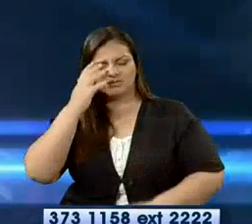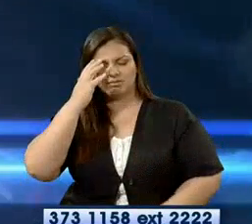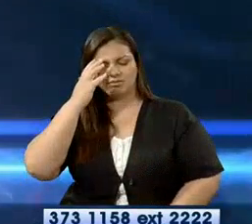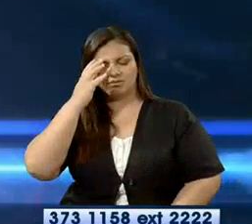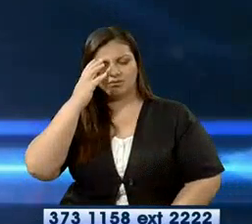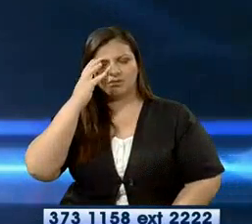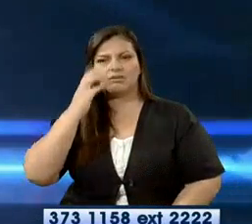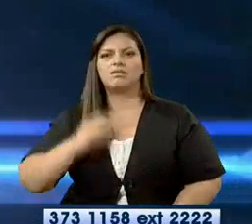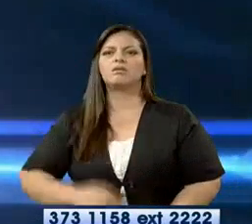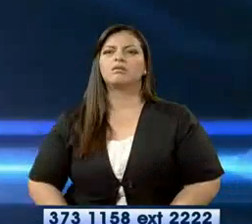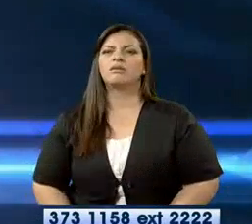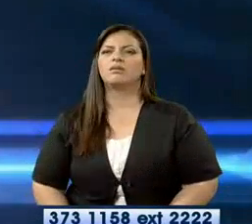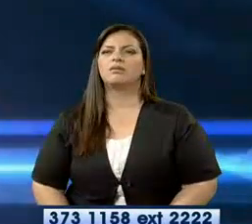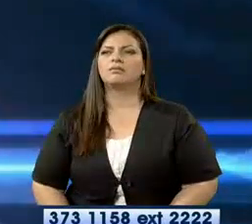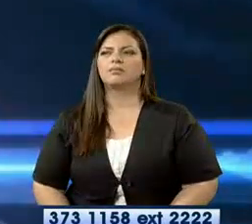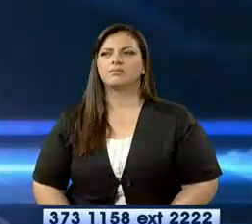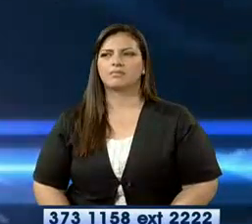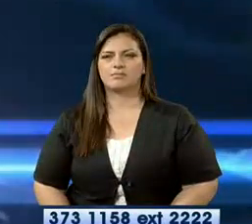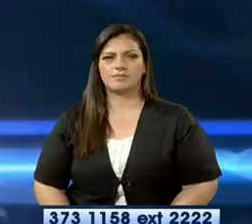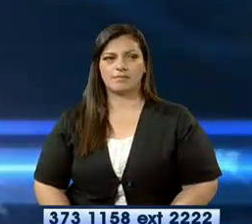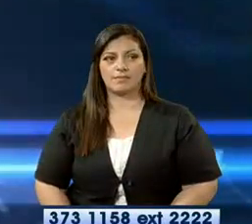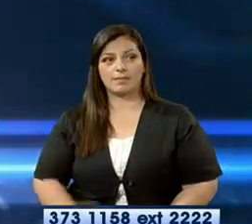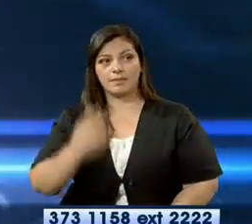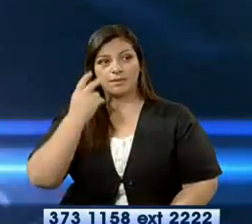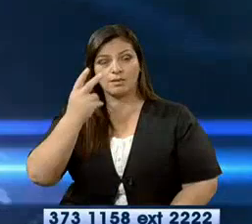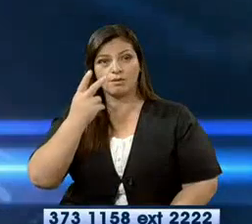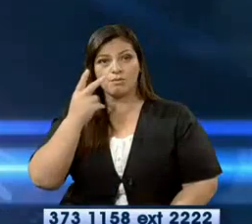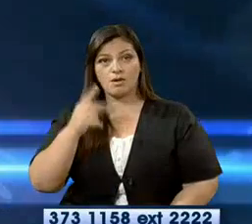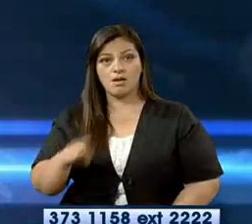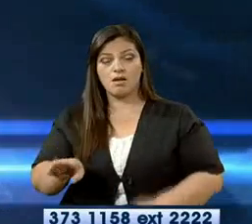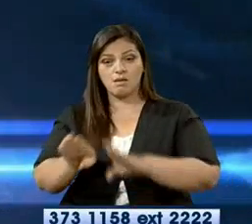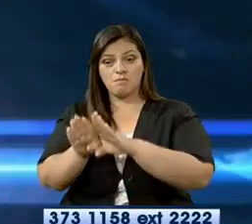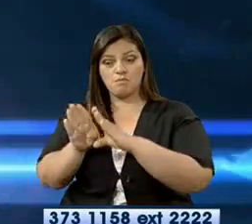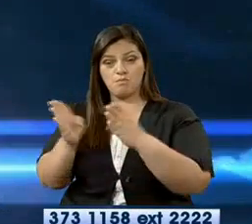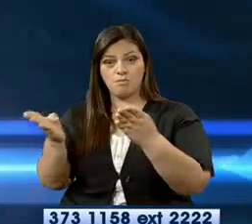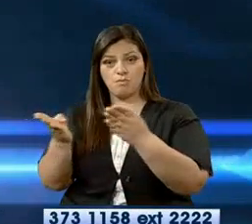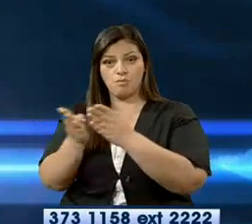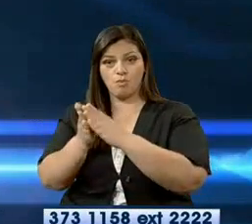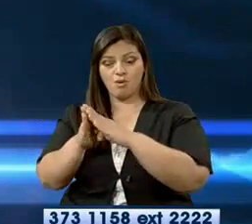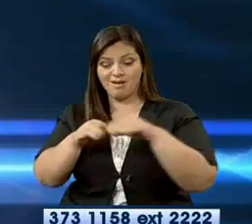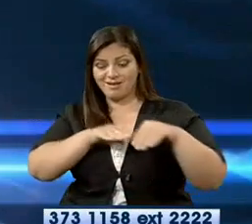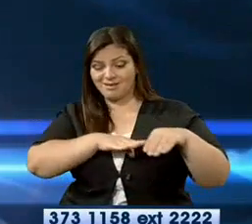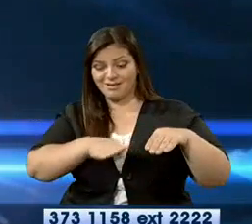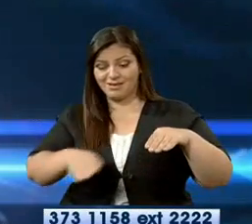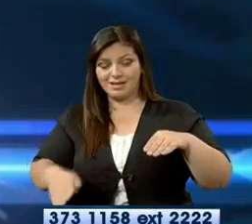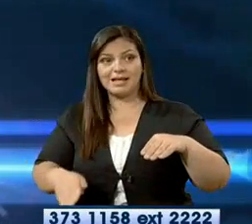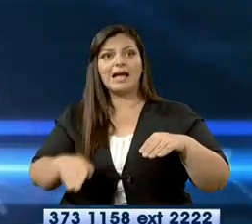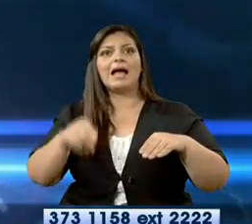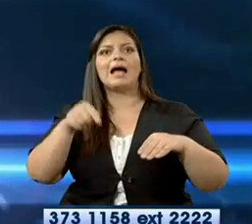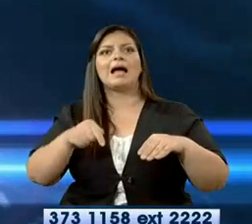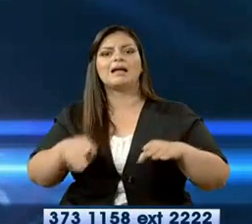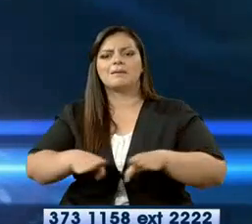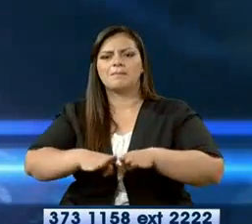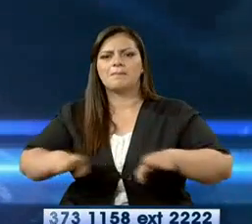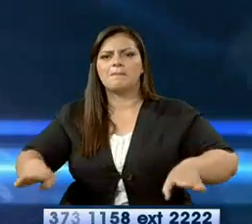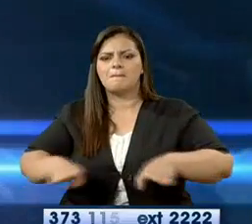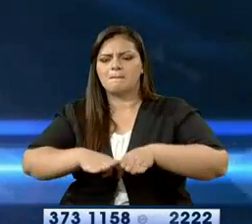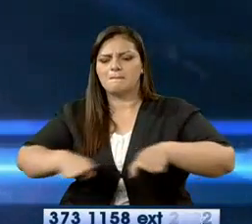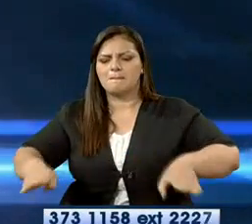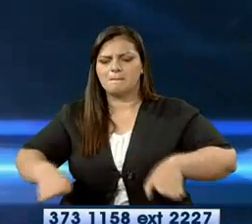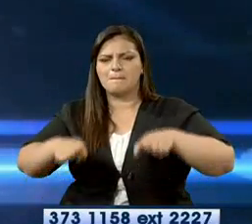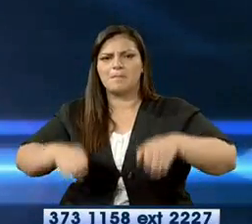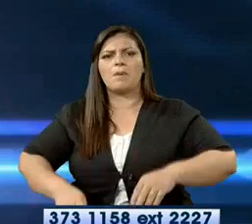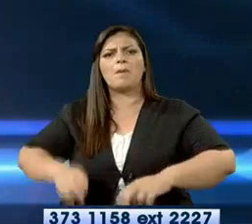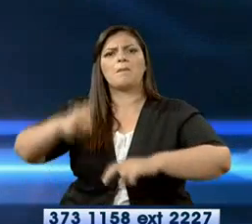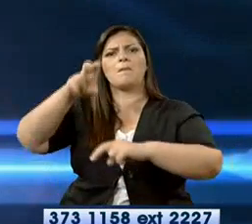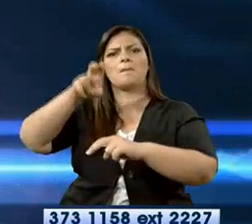plancha. En el hueco de ahí que tú ves de la puerta, claro, han puesto una plancha y han puesto un asiento. ¡Qué horror! ¿Ah?